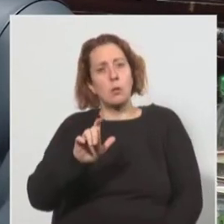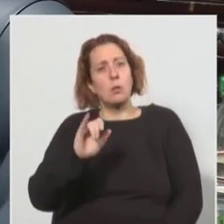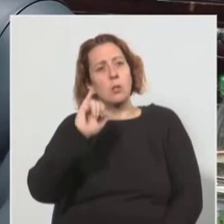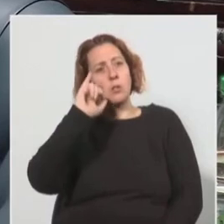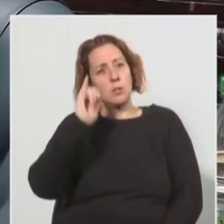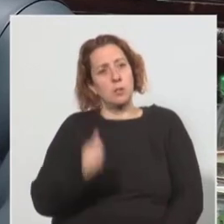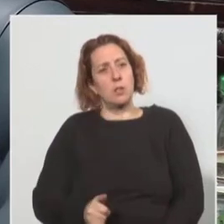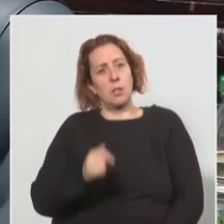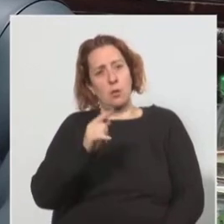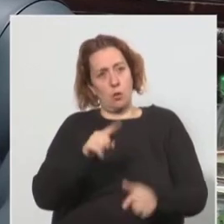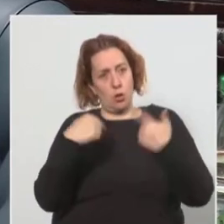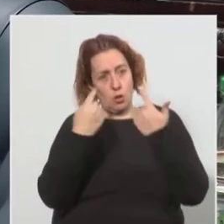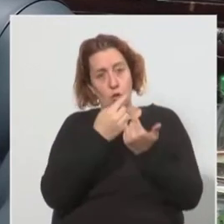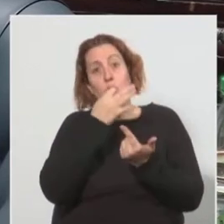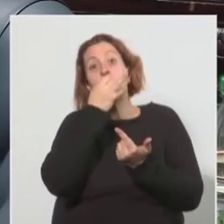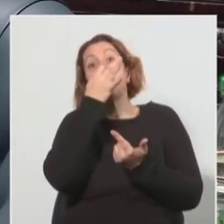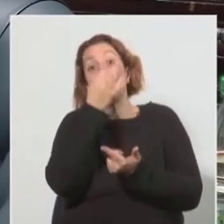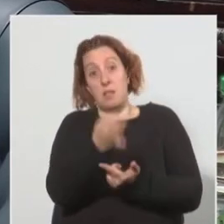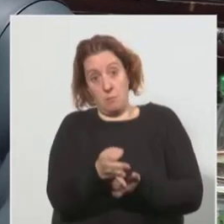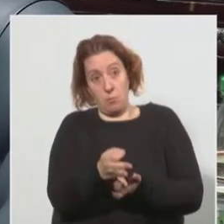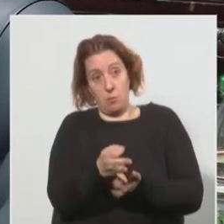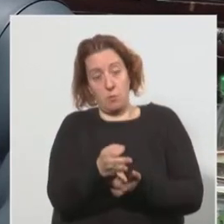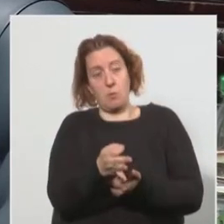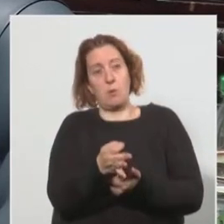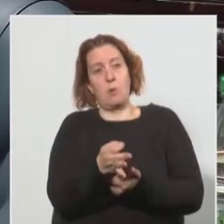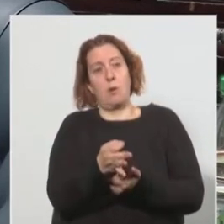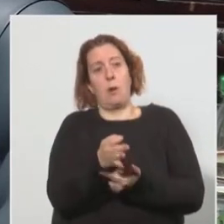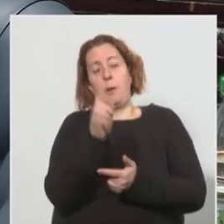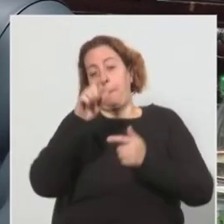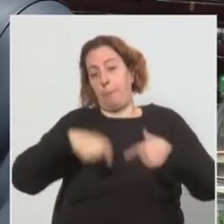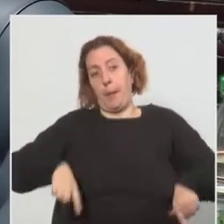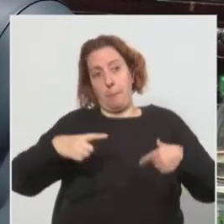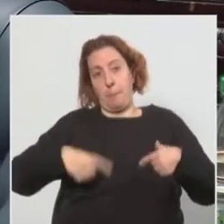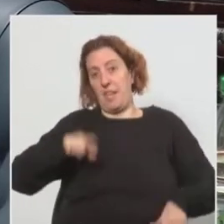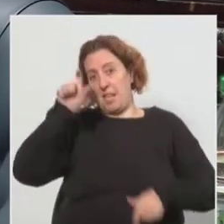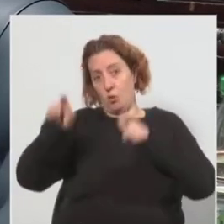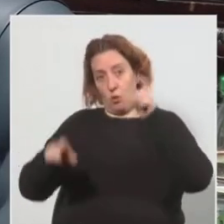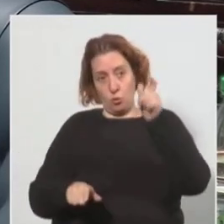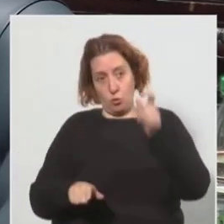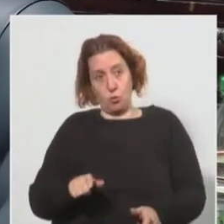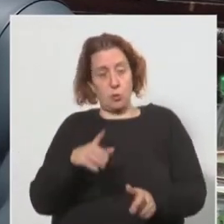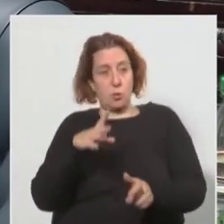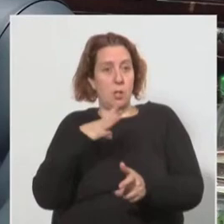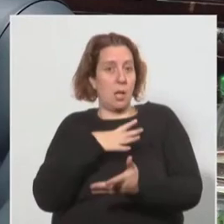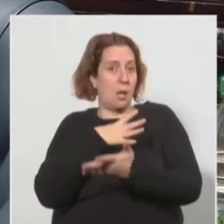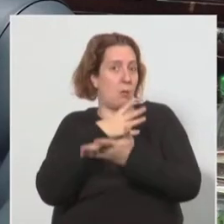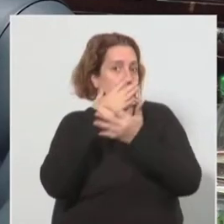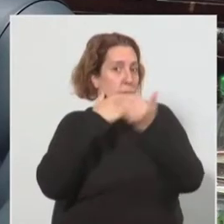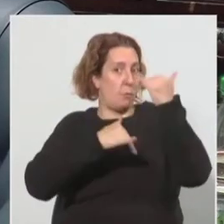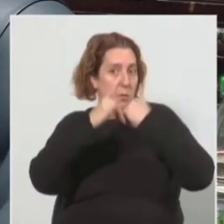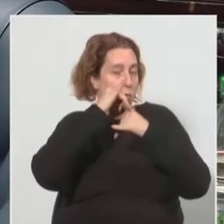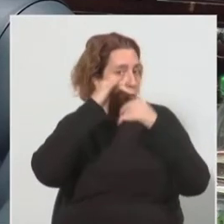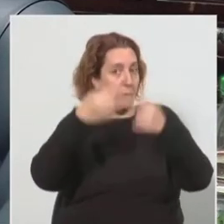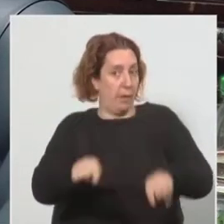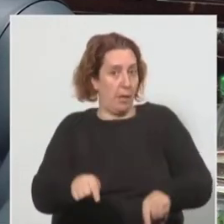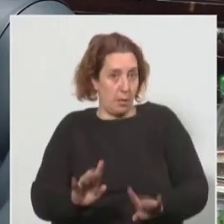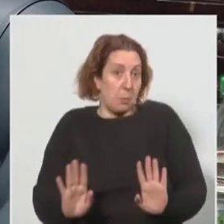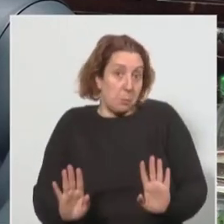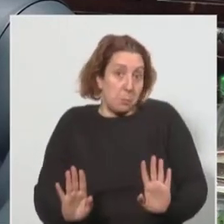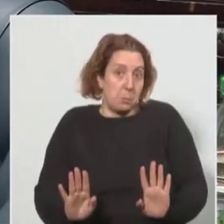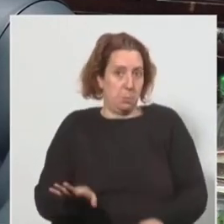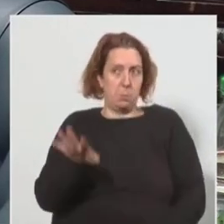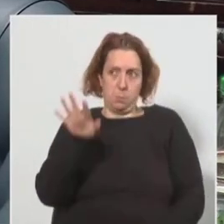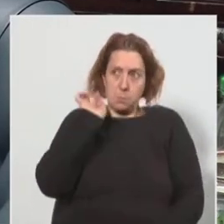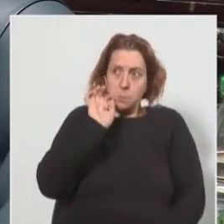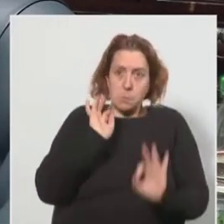de lo que venimos diciendo que ha trascendido y los ministros tienen una información diferente, estamos